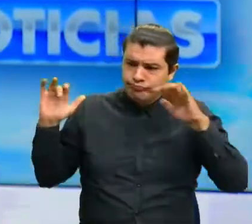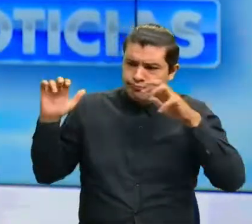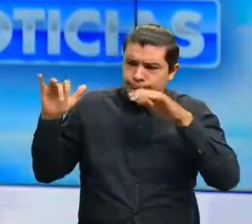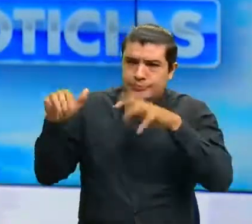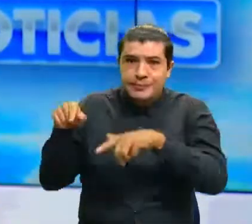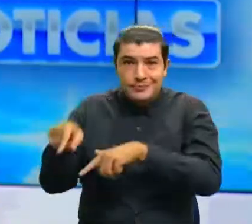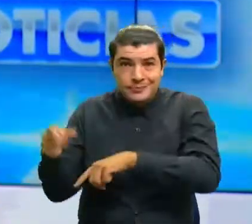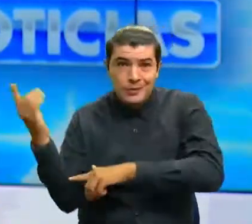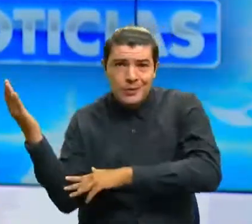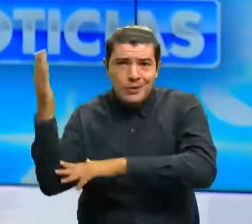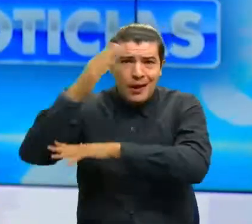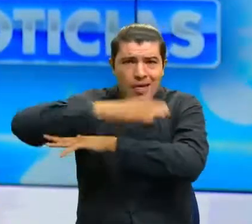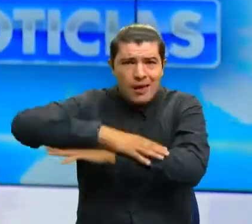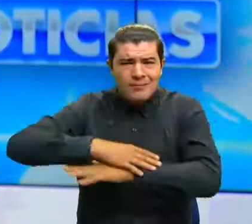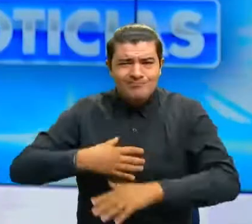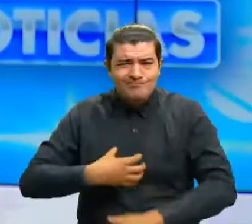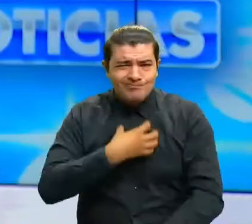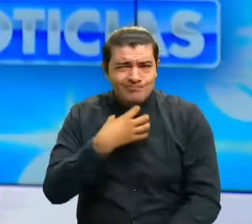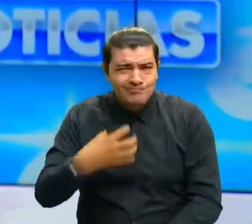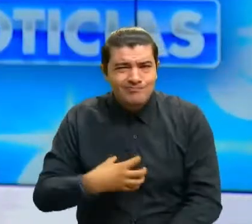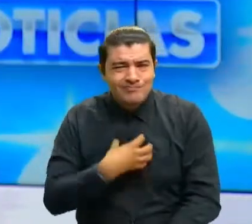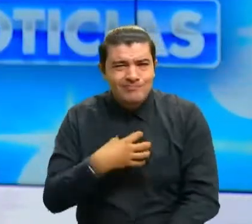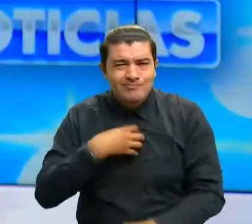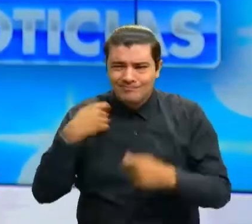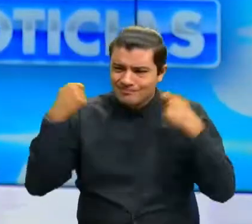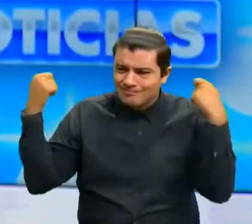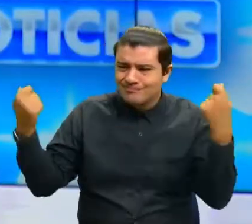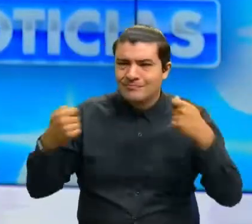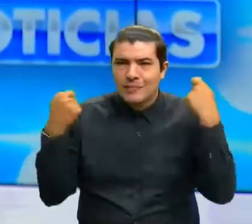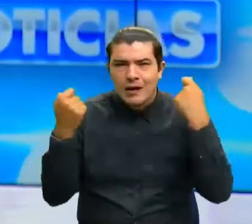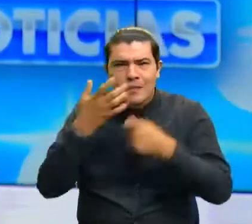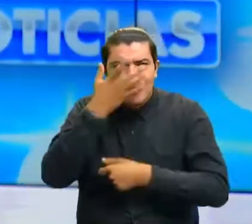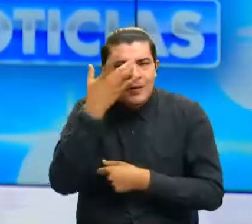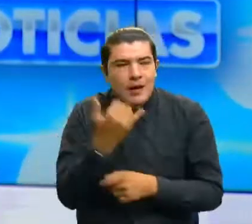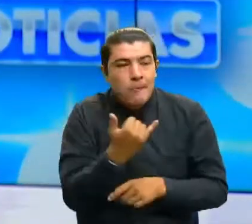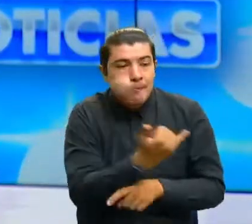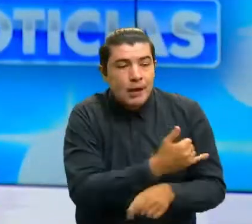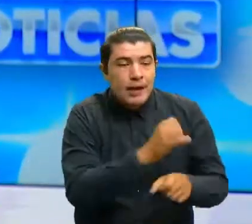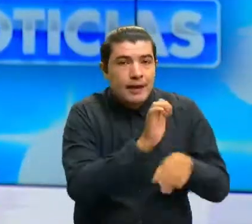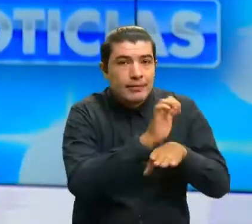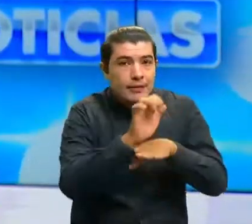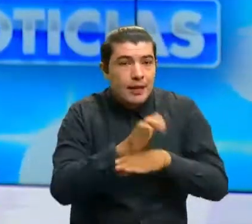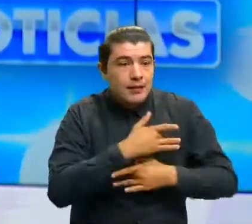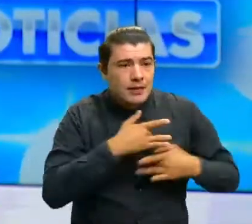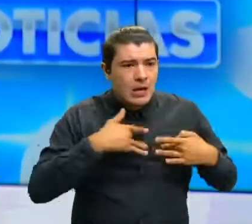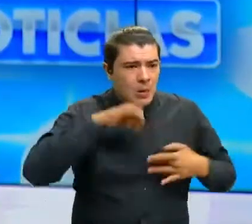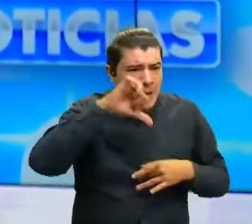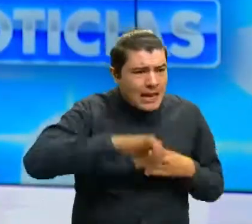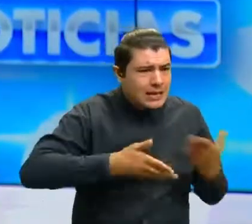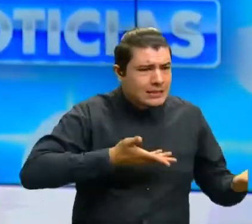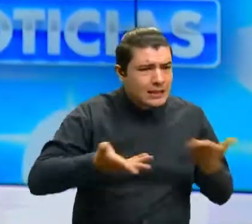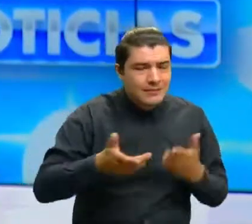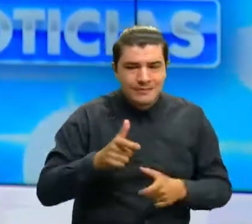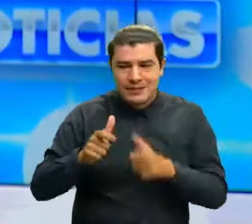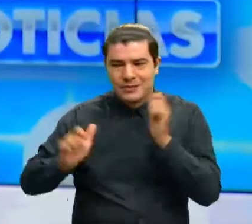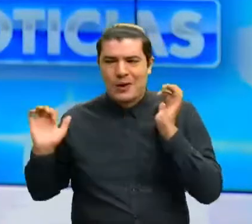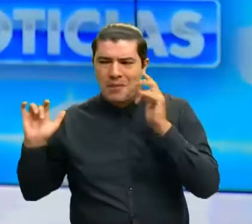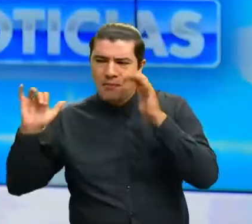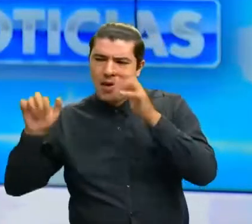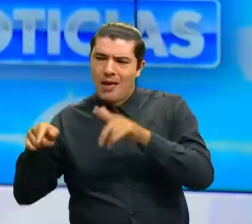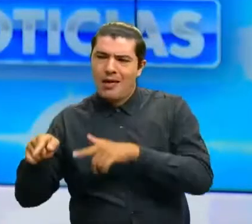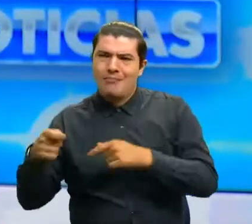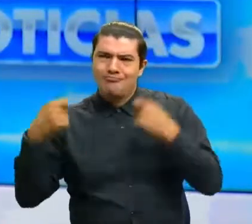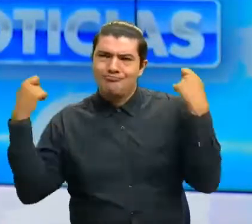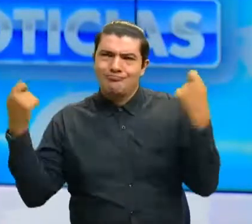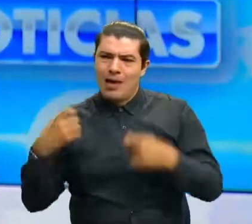Quejatón, como protesta ante el mal servicio de algunas entidades prestadoras de salud. La no atención oportuna, las fallas en el sistema motivaron